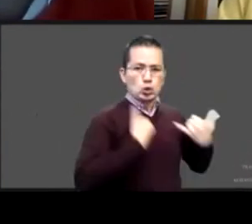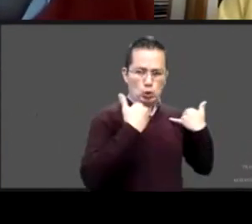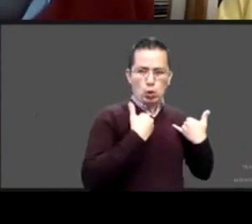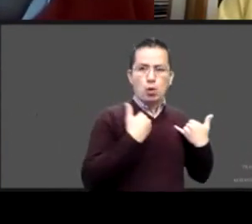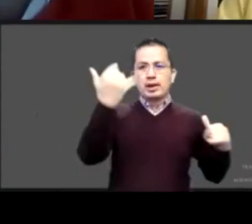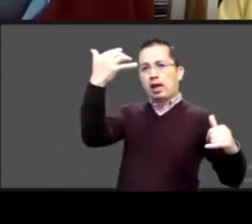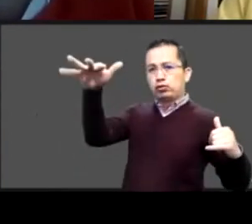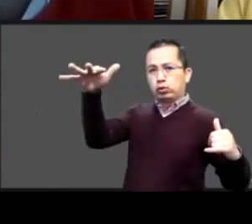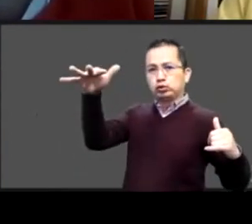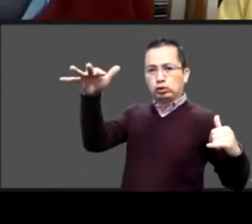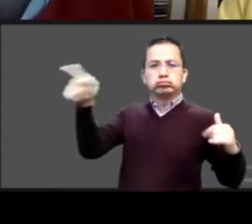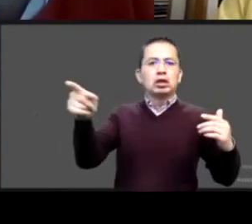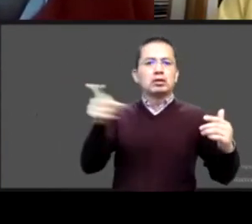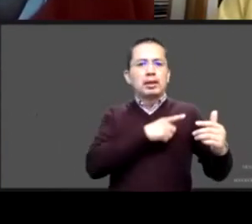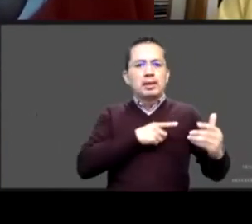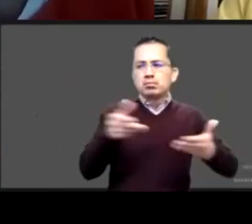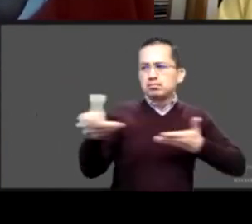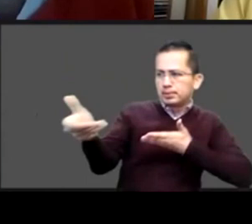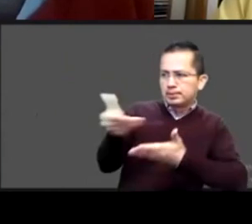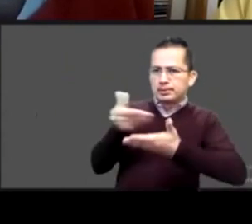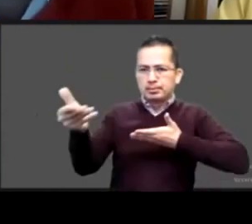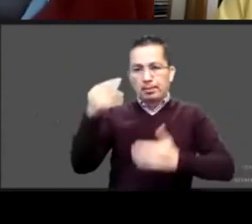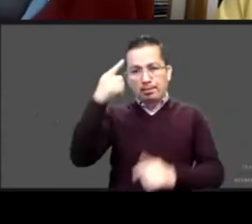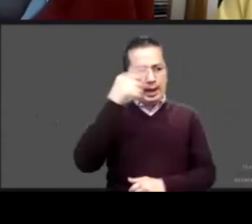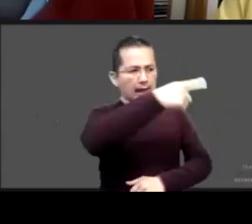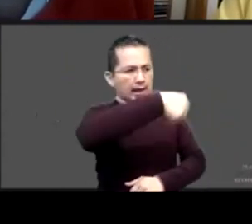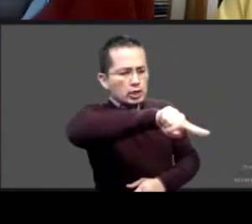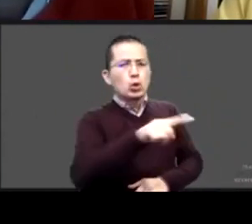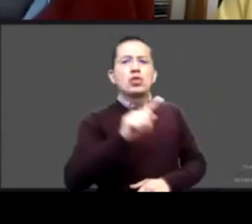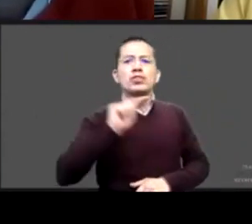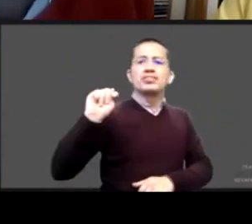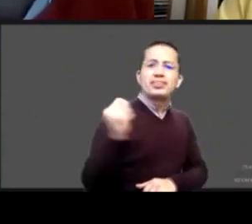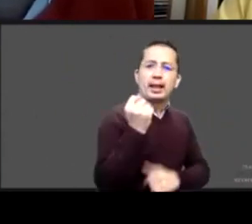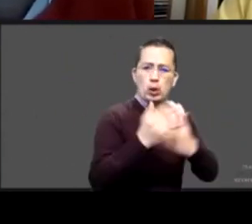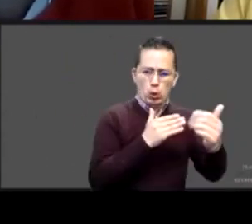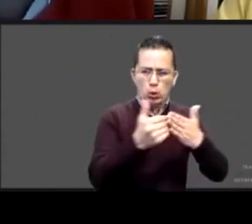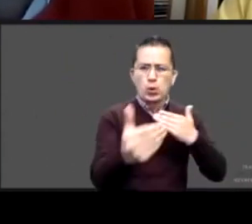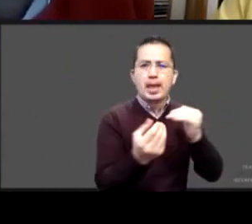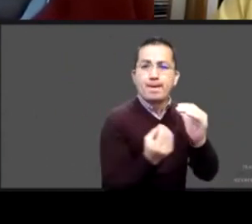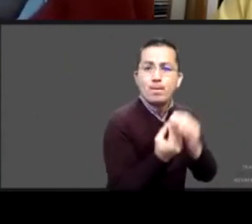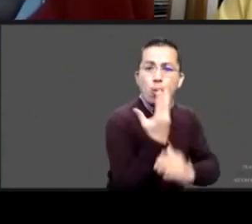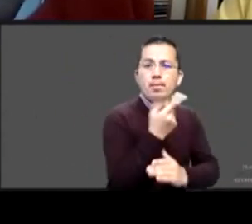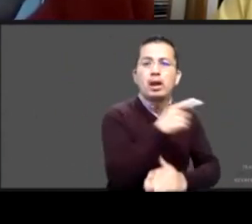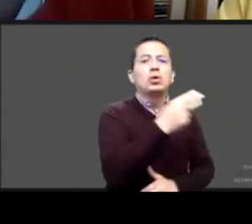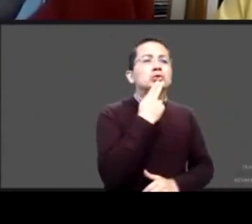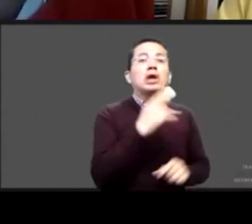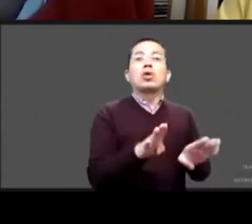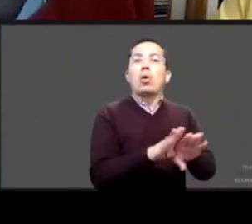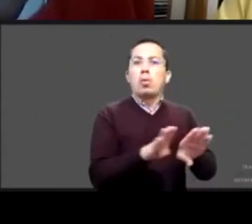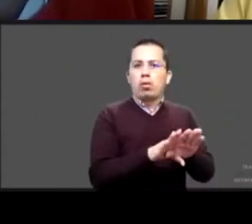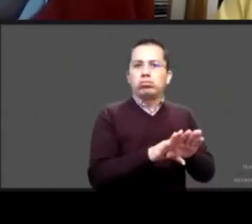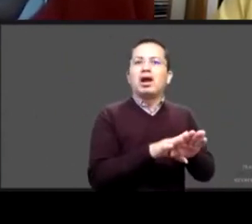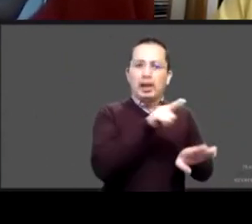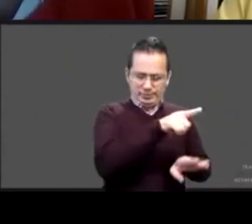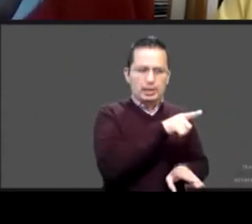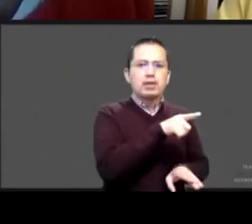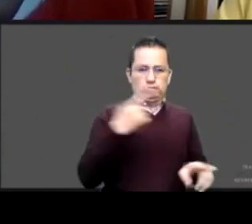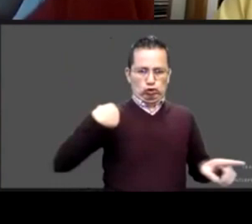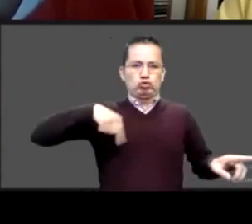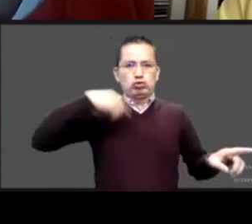y su uso de las nuevas tecnologías, pero que también los niños, niñas y adolescentes tienen mucho que aprender de los